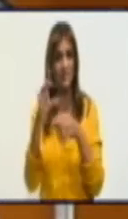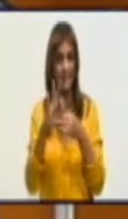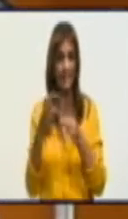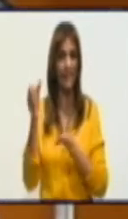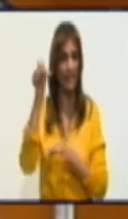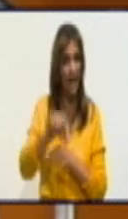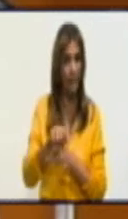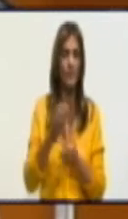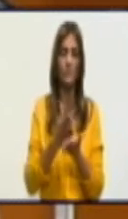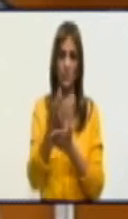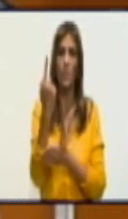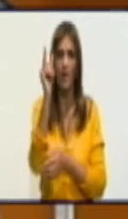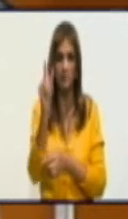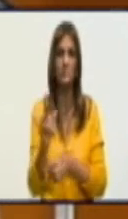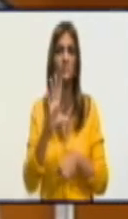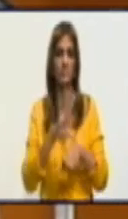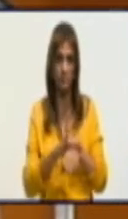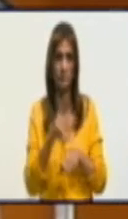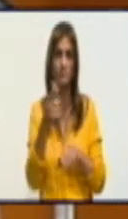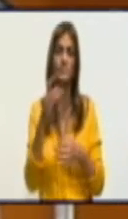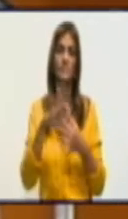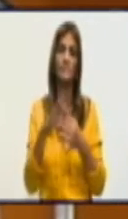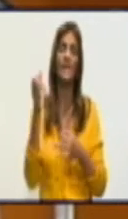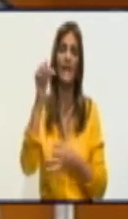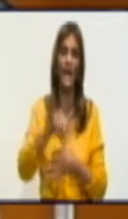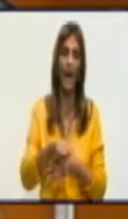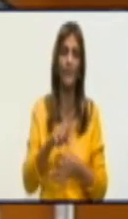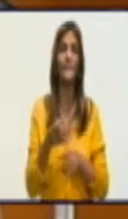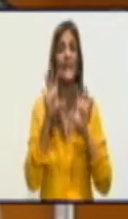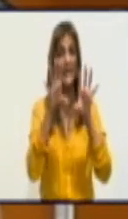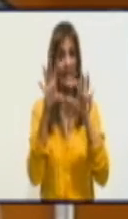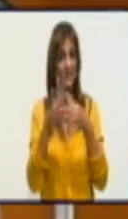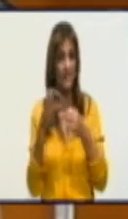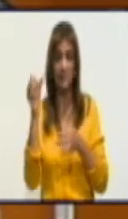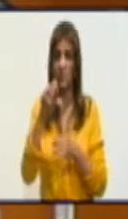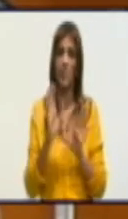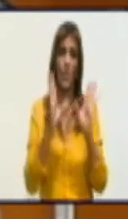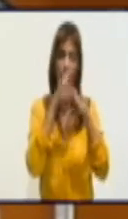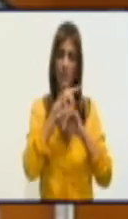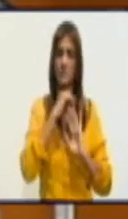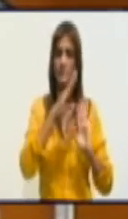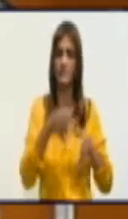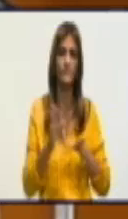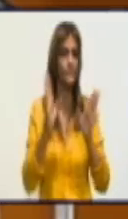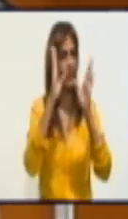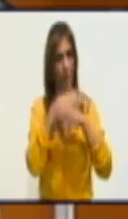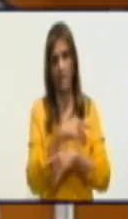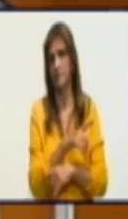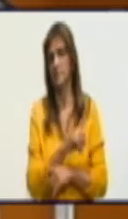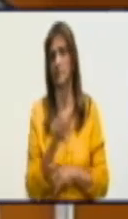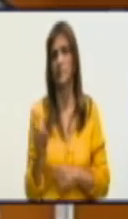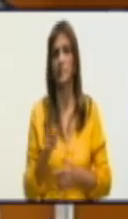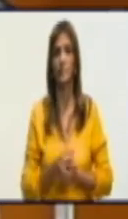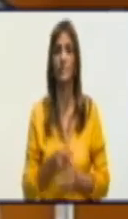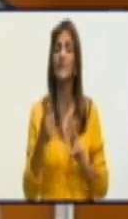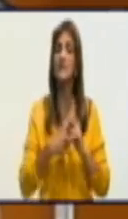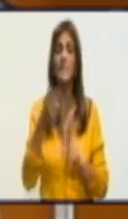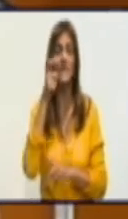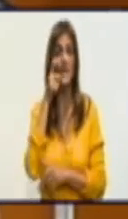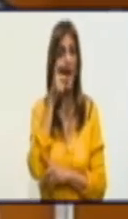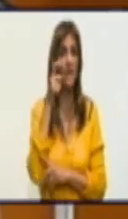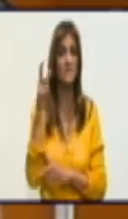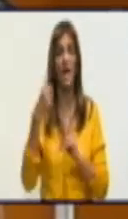reporte de grave estable. Críticos no tenemos y fallecidos tampoco hemos tenido en las últimas 24 horas. Y en vigilancia intensiva